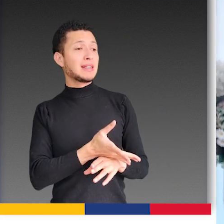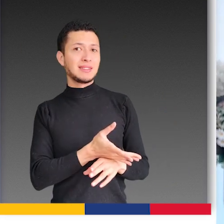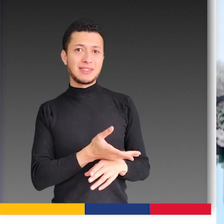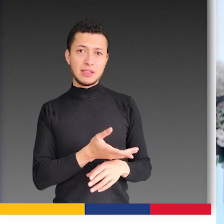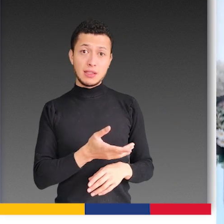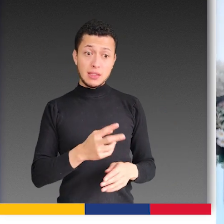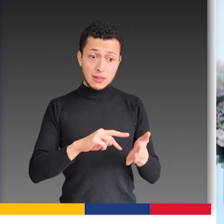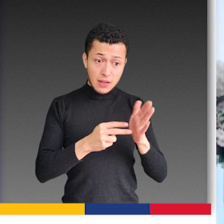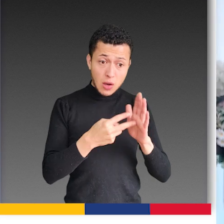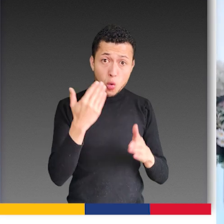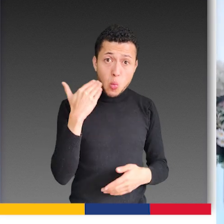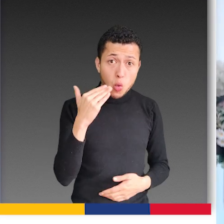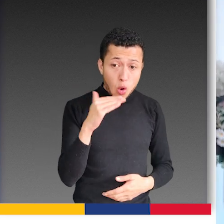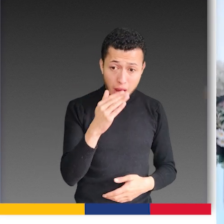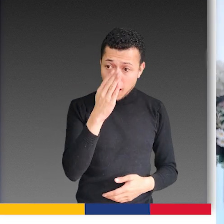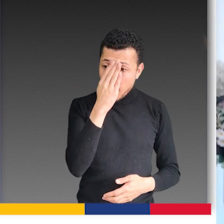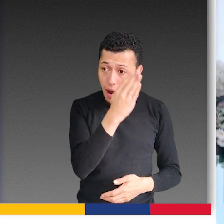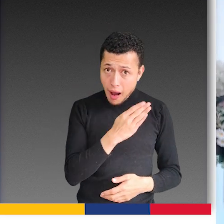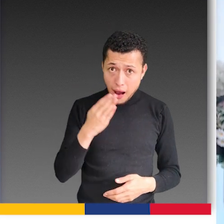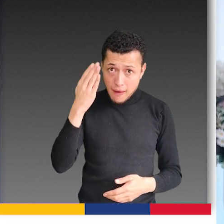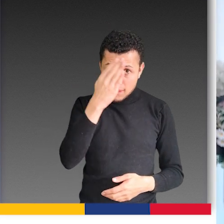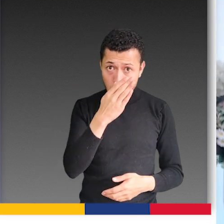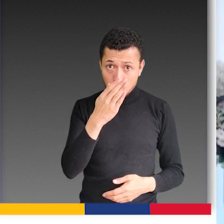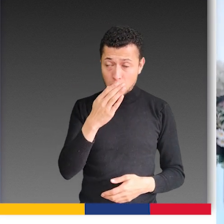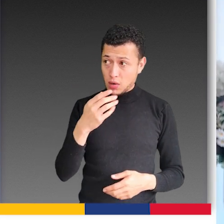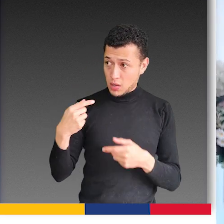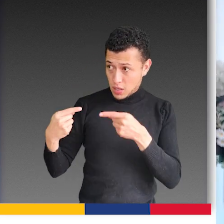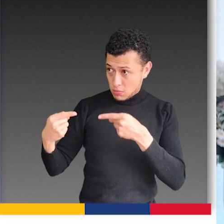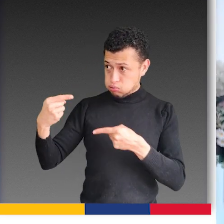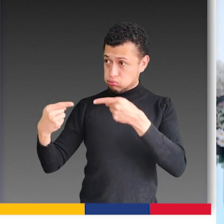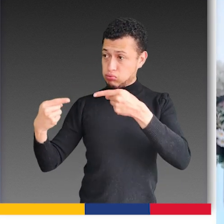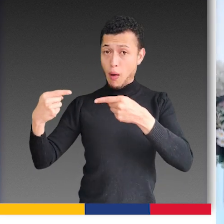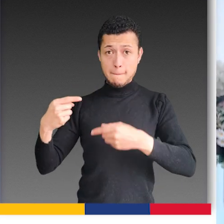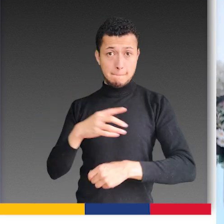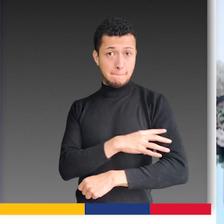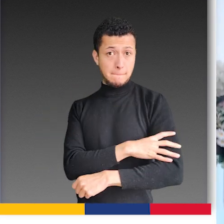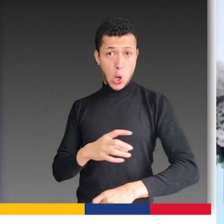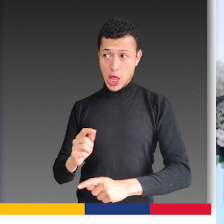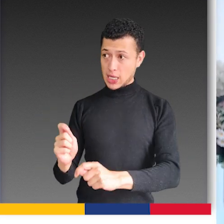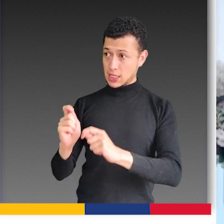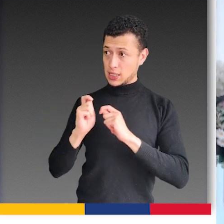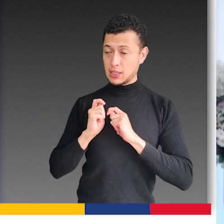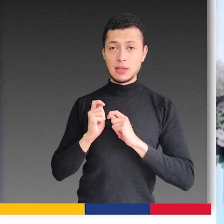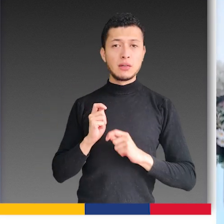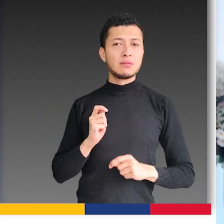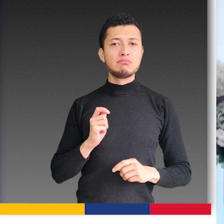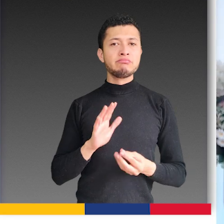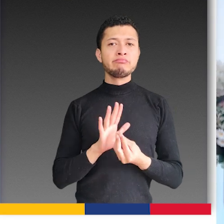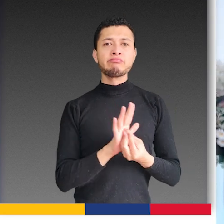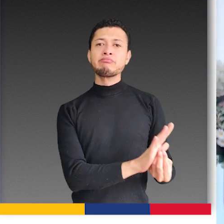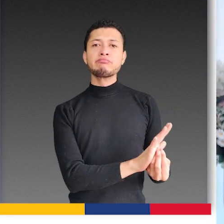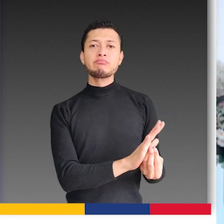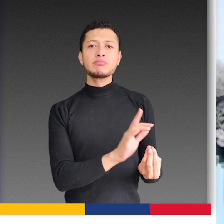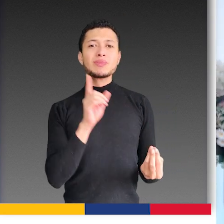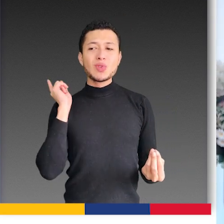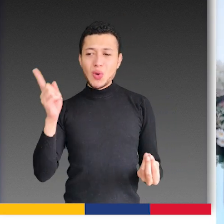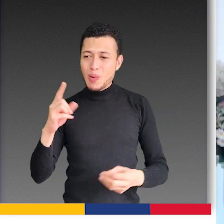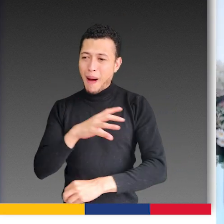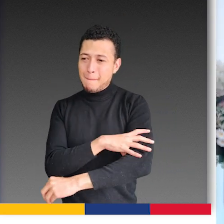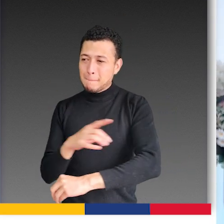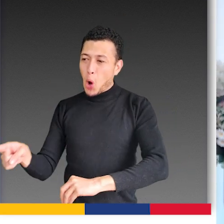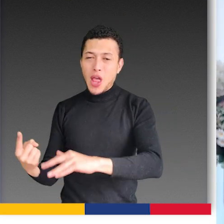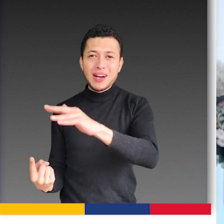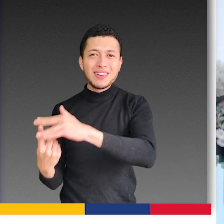supremacía blanca. No se considera que una mujer afrodescendiente esté disputando ese